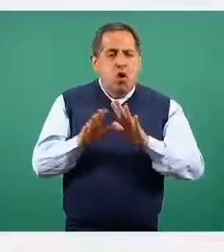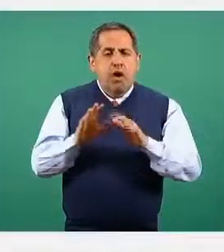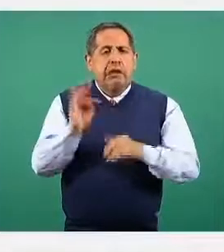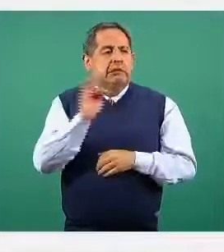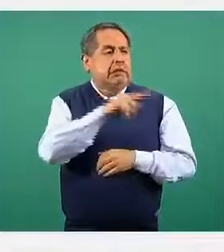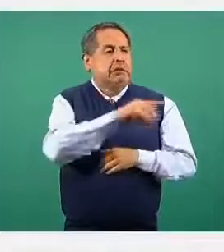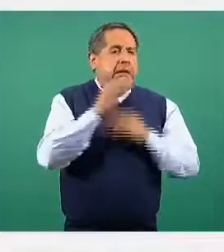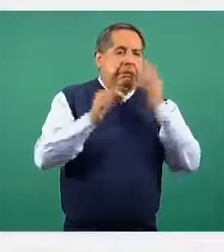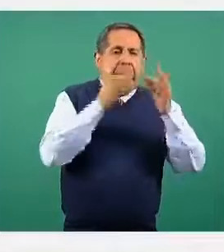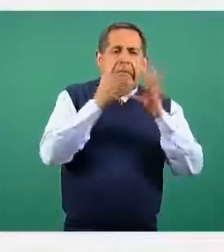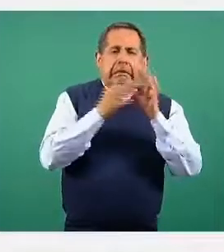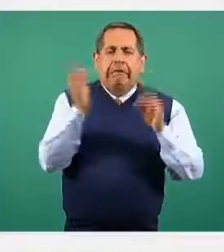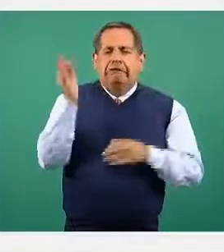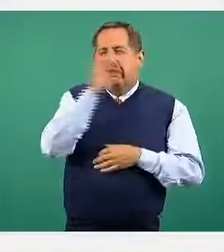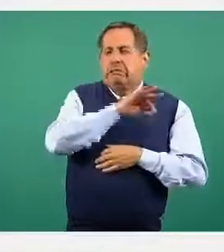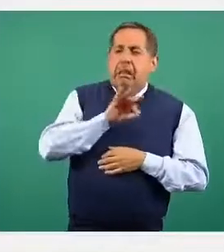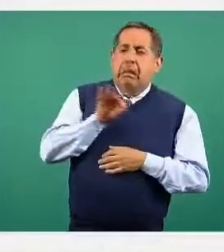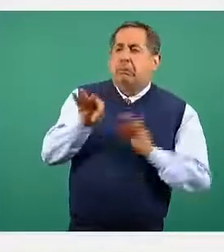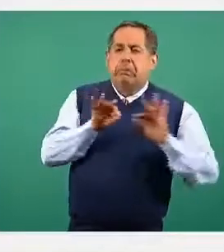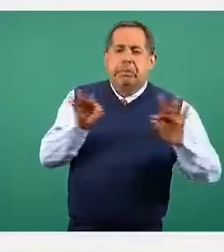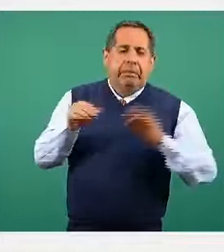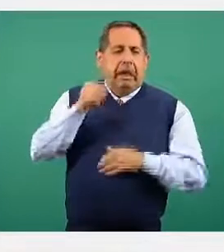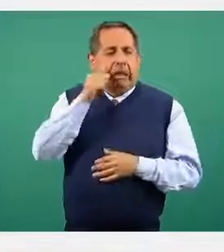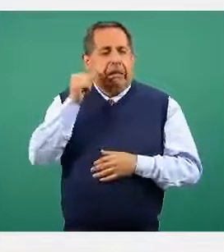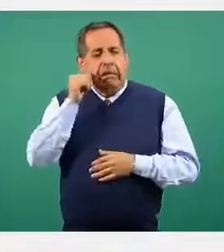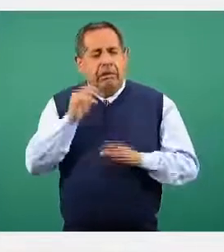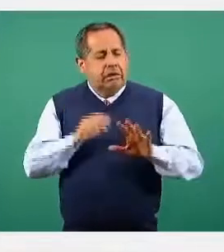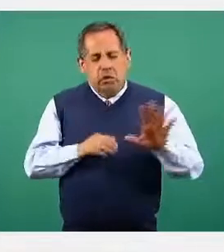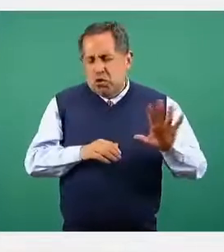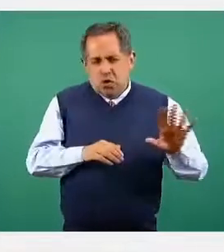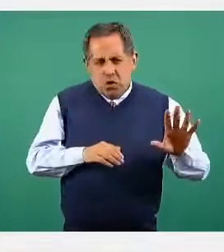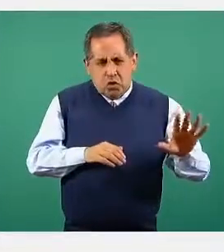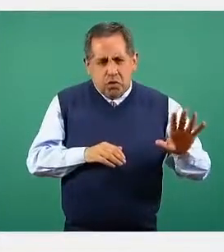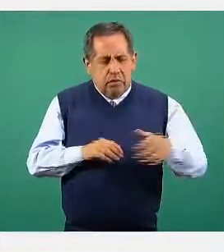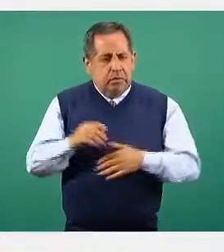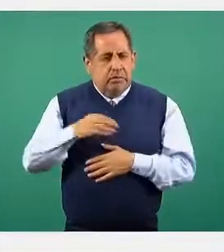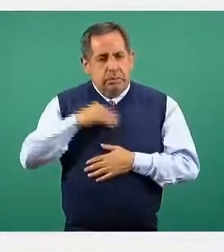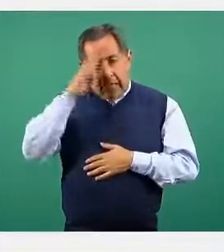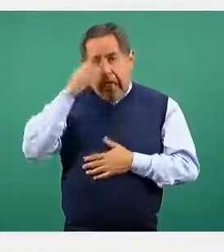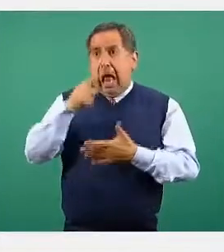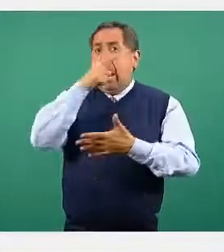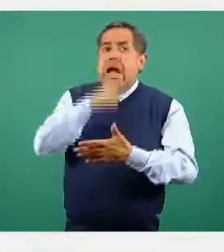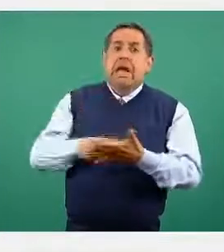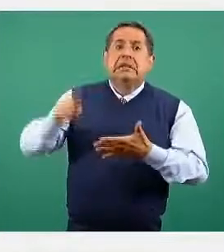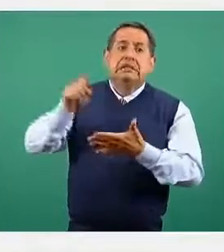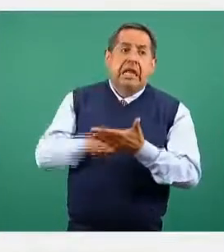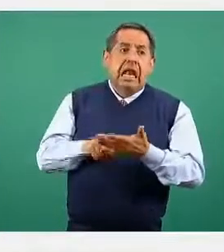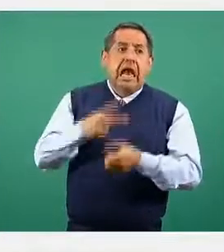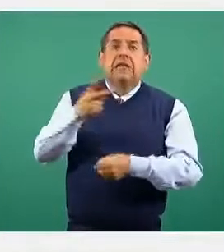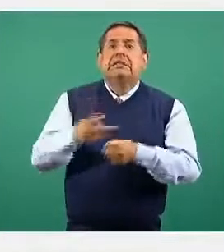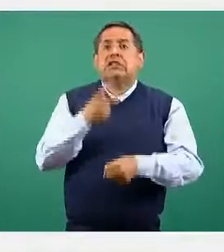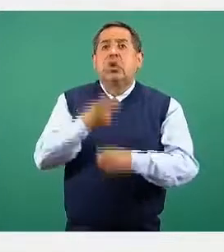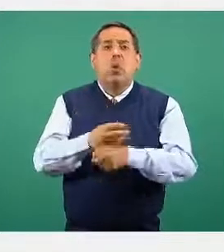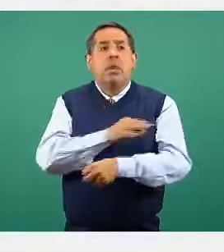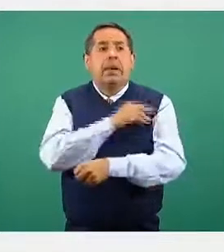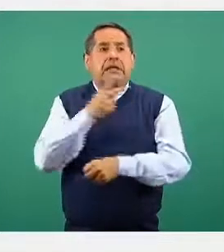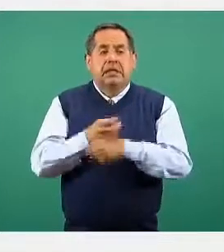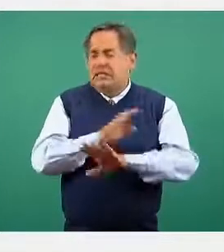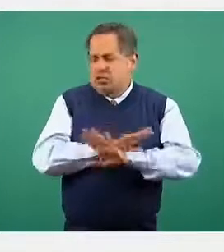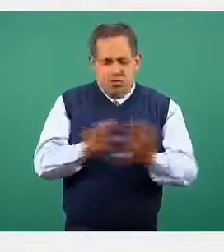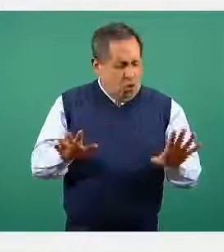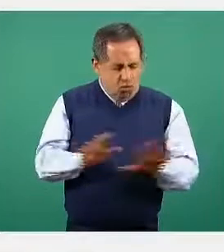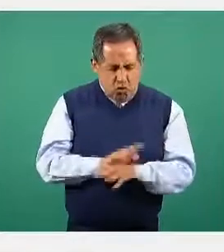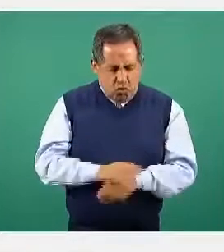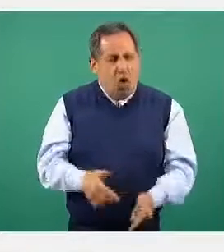noticias desinformadas de ayer, nunca se ha pensado en cancelar las segundas dosis. Las segundas dosis